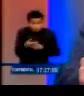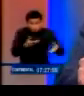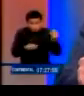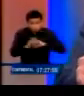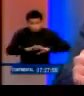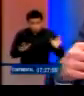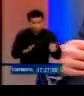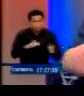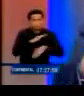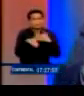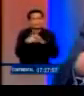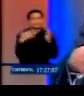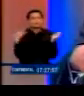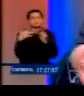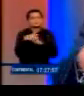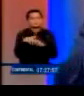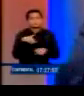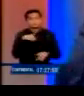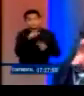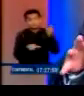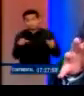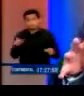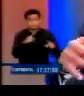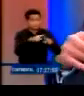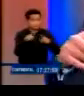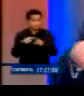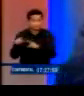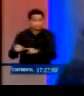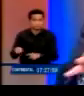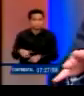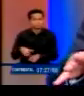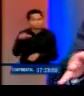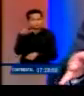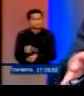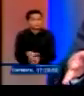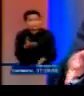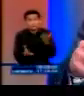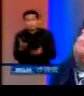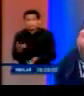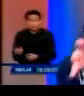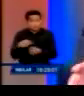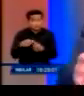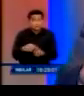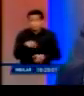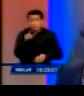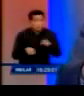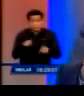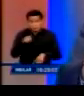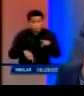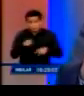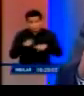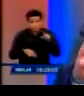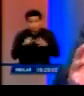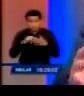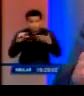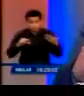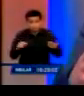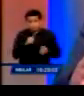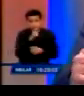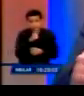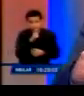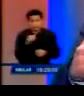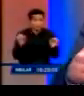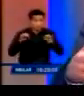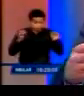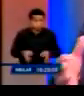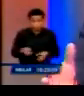hacer un proceso inclusivo de que la diferente ciudadanía que de una u otra manera no ha podido tener acceso a ese sistema financiero privado